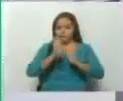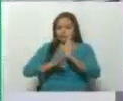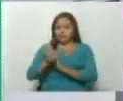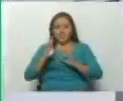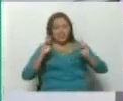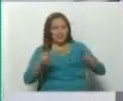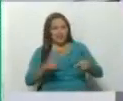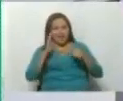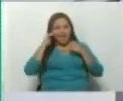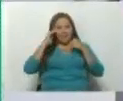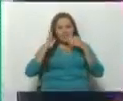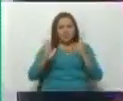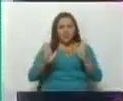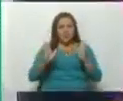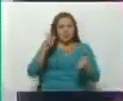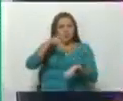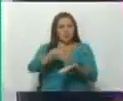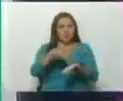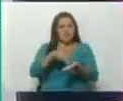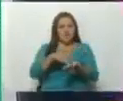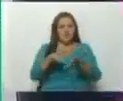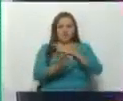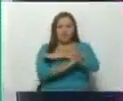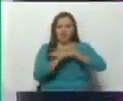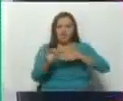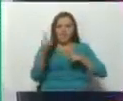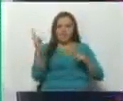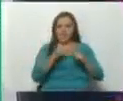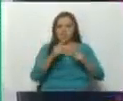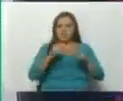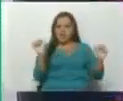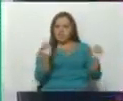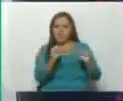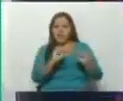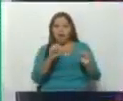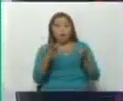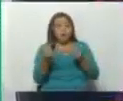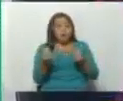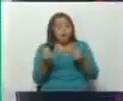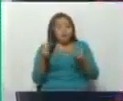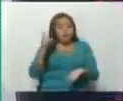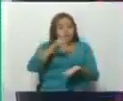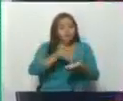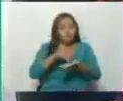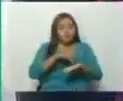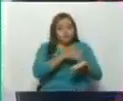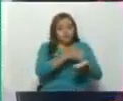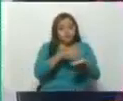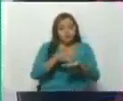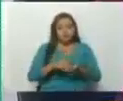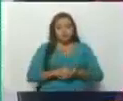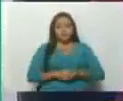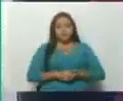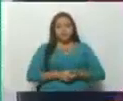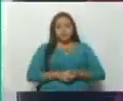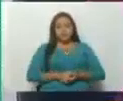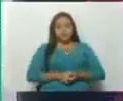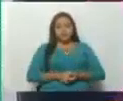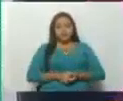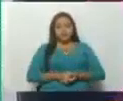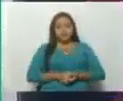atención la participación en la frontera, en Táchira. En Mérida hubo bastante participación en este sentido y bueno,